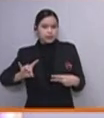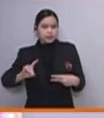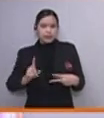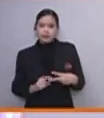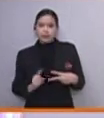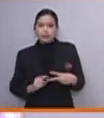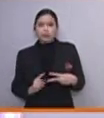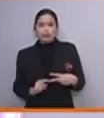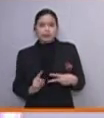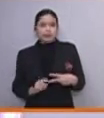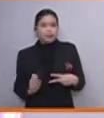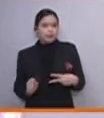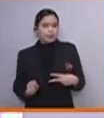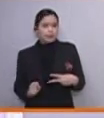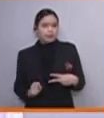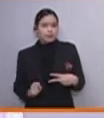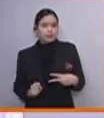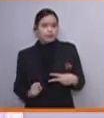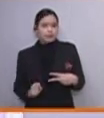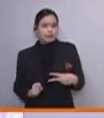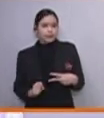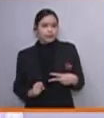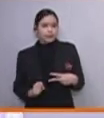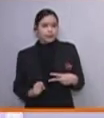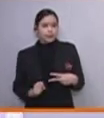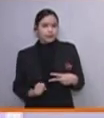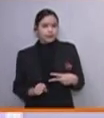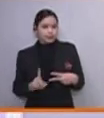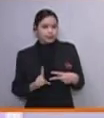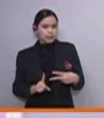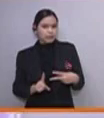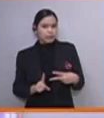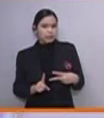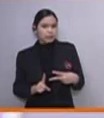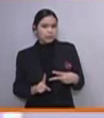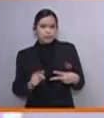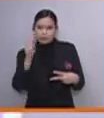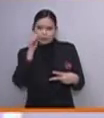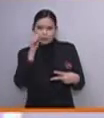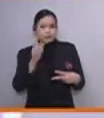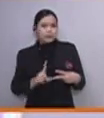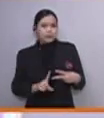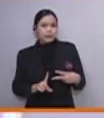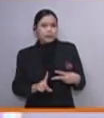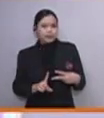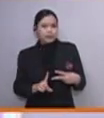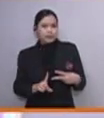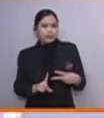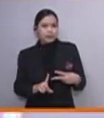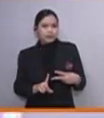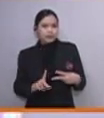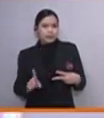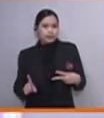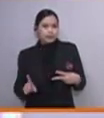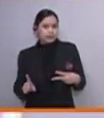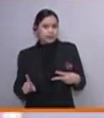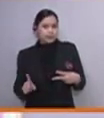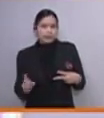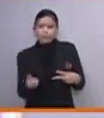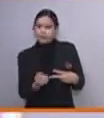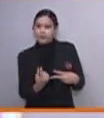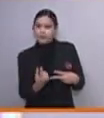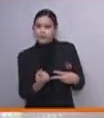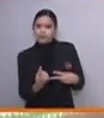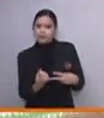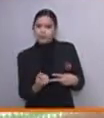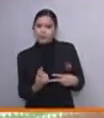68. Segundo número ganador, primer dígito. Y ese es el 1, segundo dígito, atentos. Y ese es el 1 y el segundo número ganador es